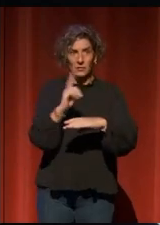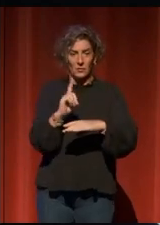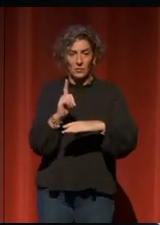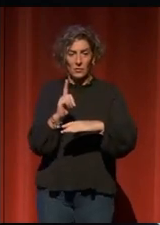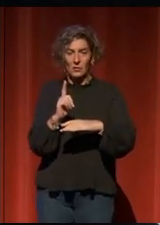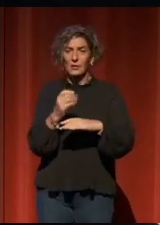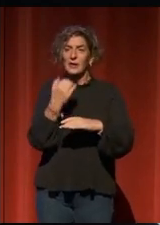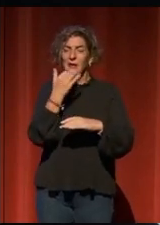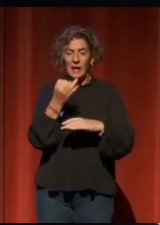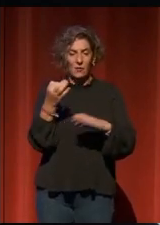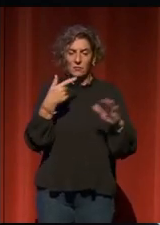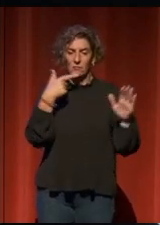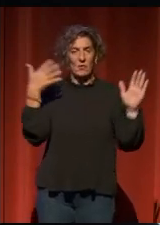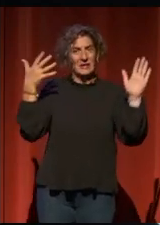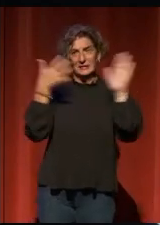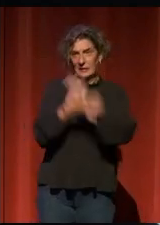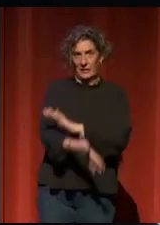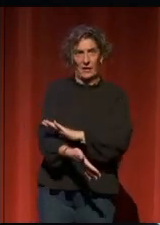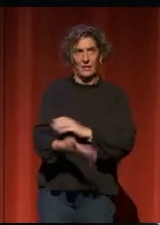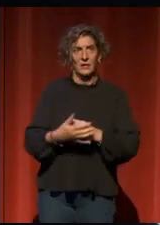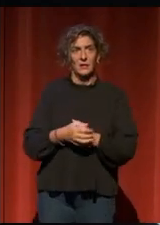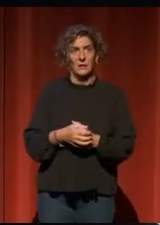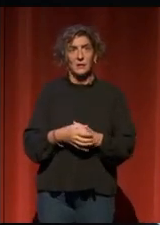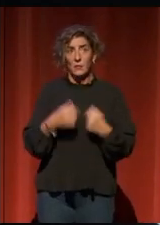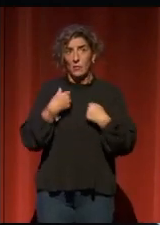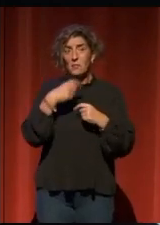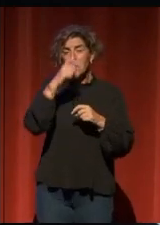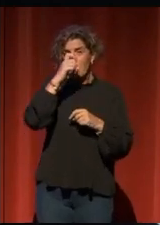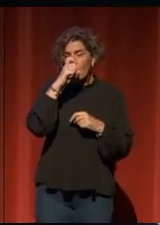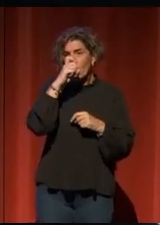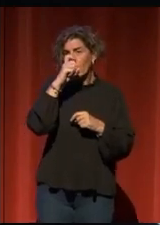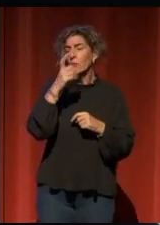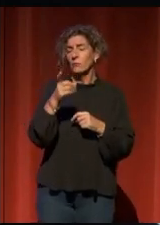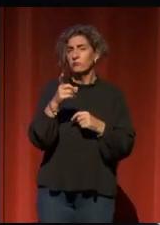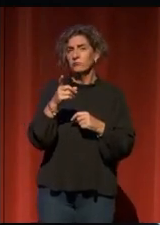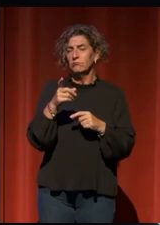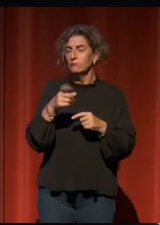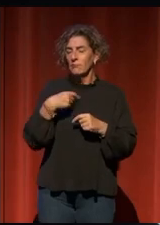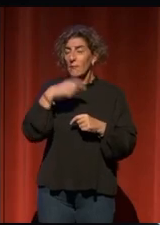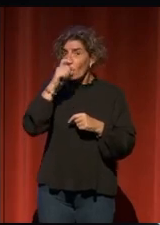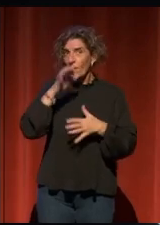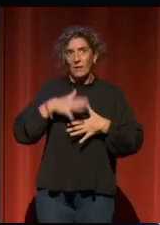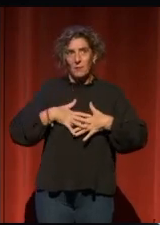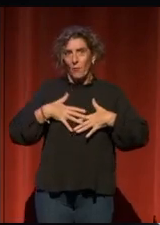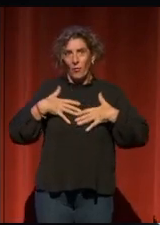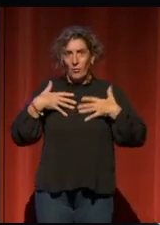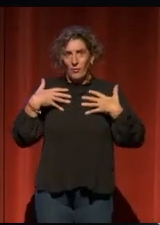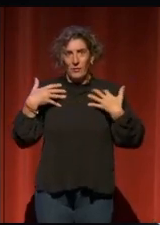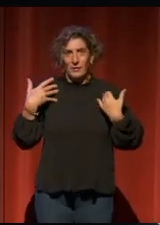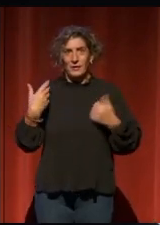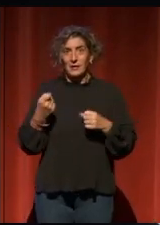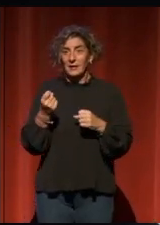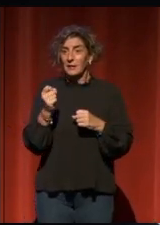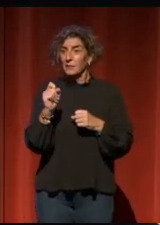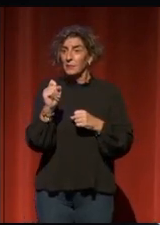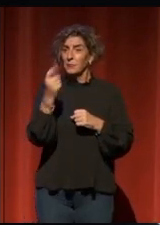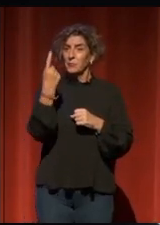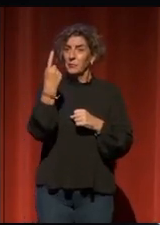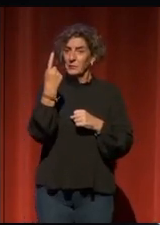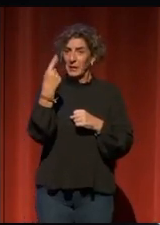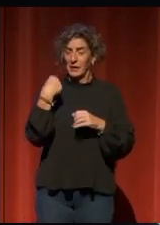de eternidad. Recuerdo con emoción ver las primeras ediciones de